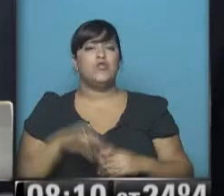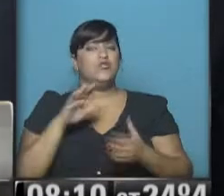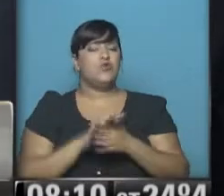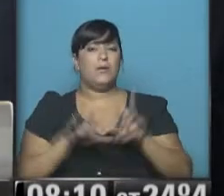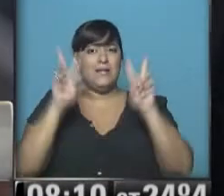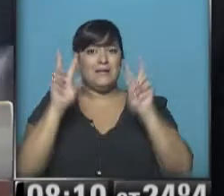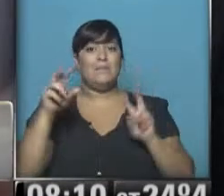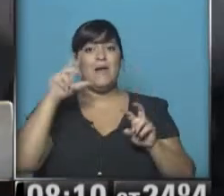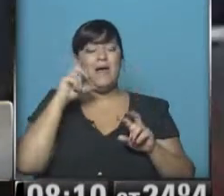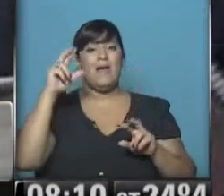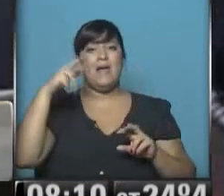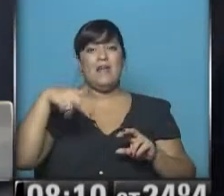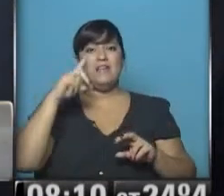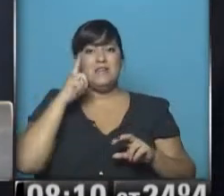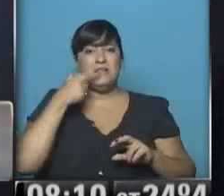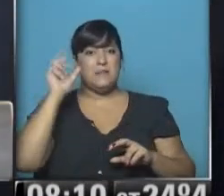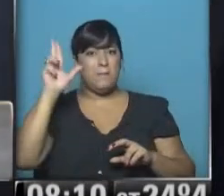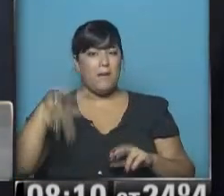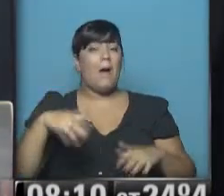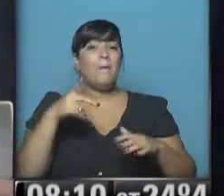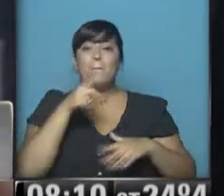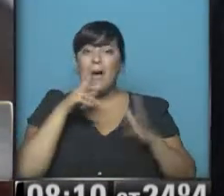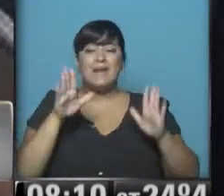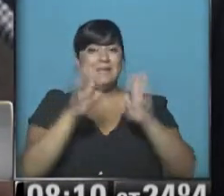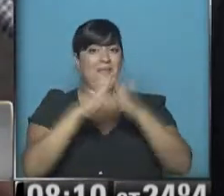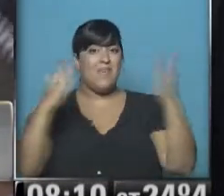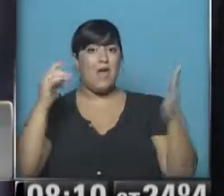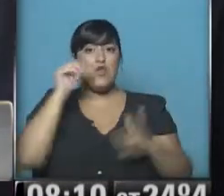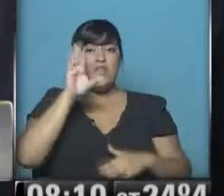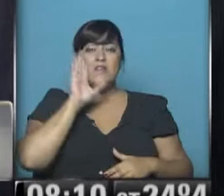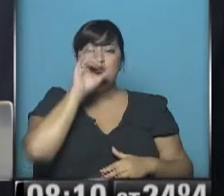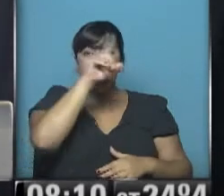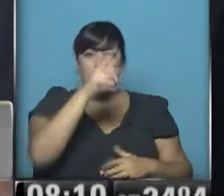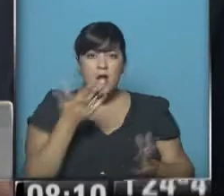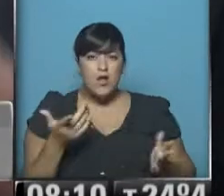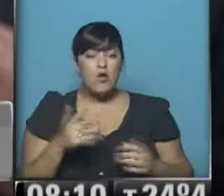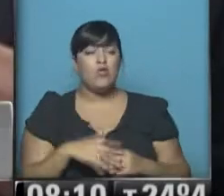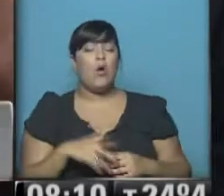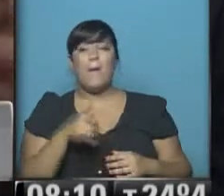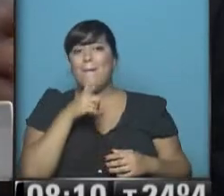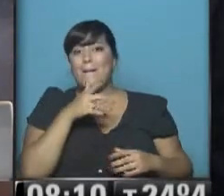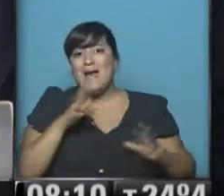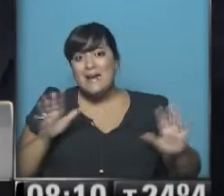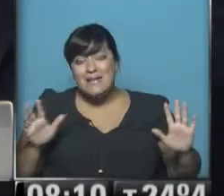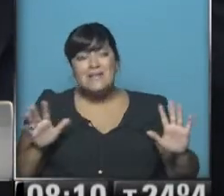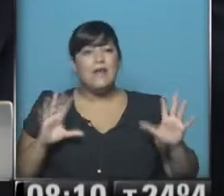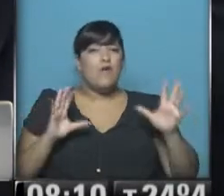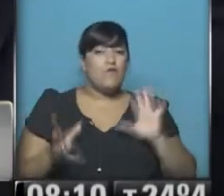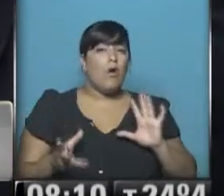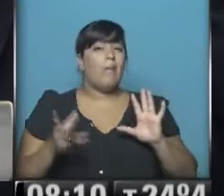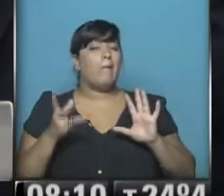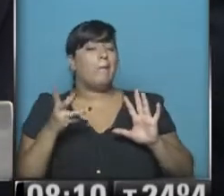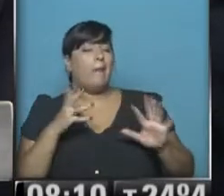parecería que la réplica que tuvo en your time por lo menos en los que yo creo para él seguía o tiene el tinte de una operación